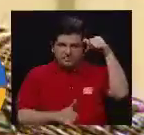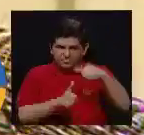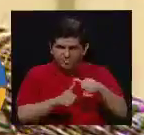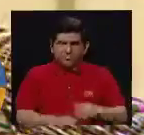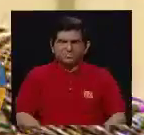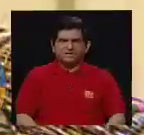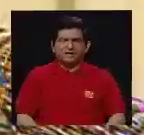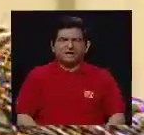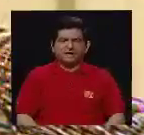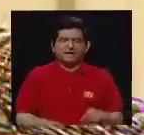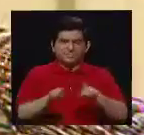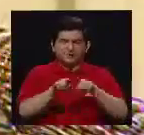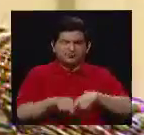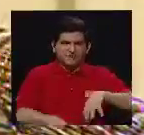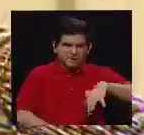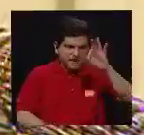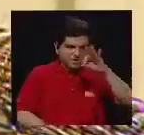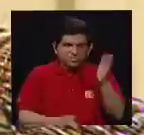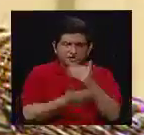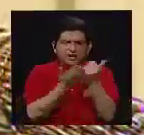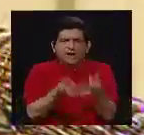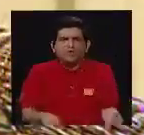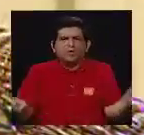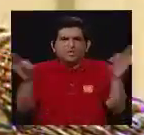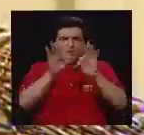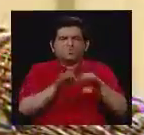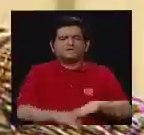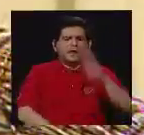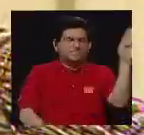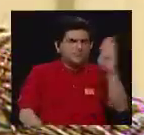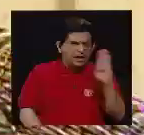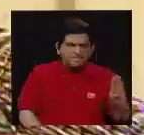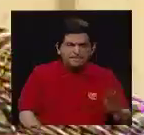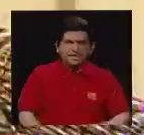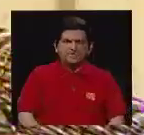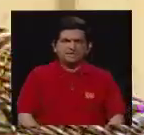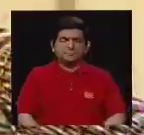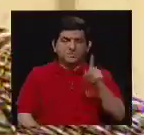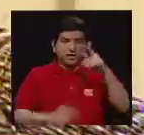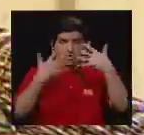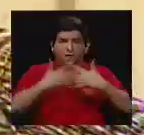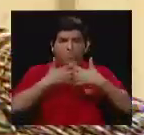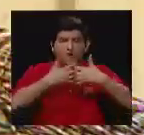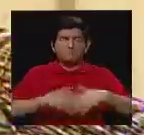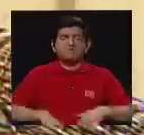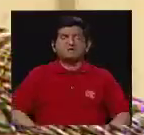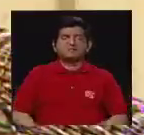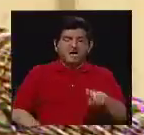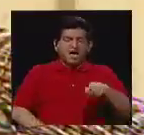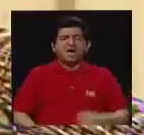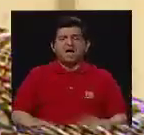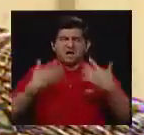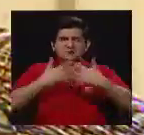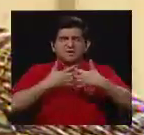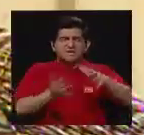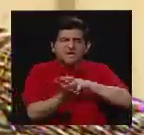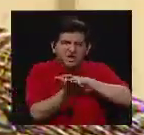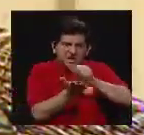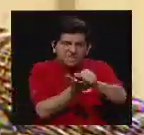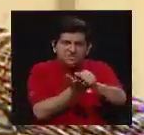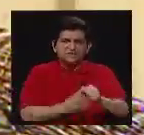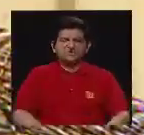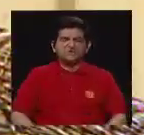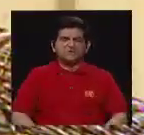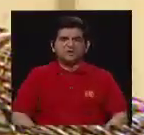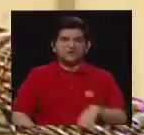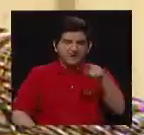de un yacimiento arqueológico importantísimo en Belice, por ahí, que una empresa le pasó los tractores por encima y destruyó